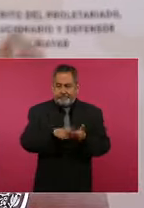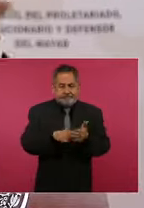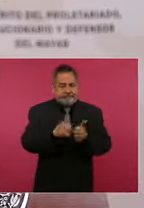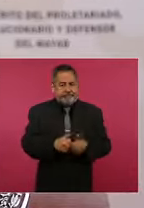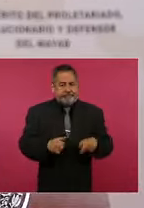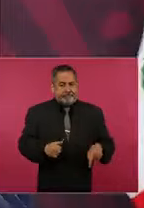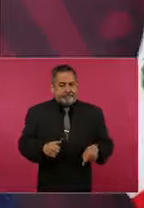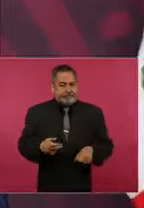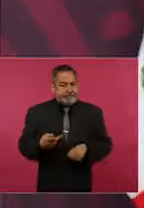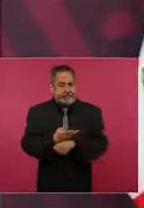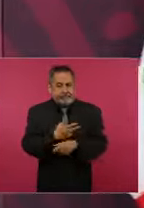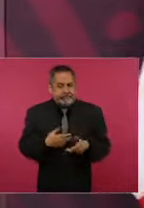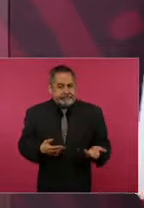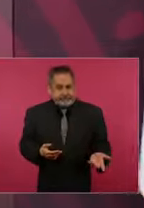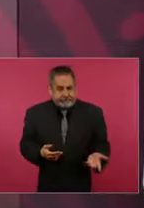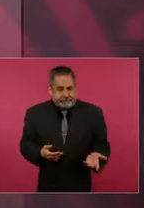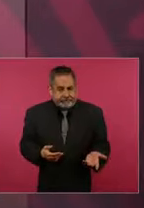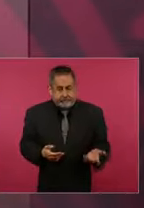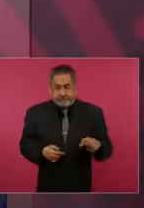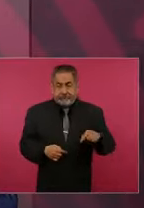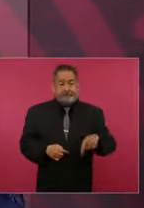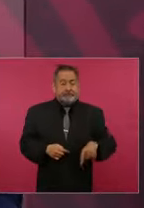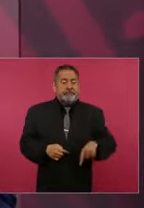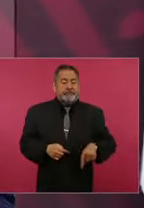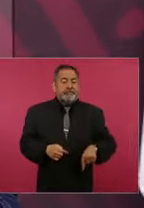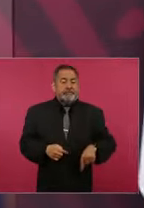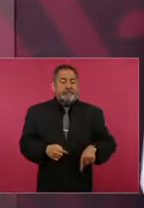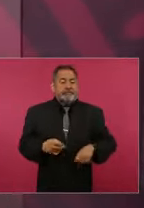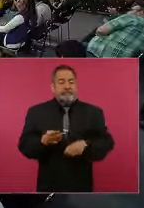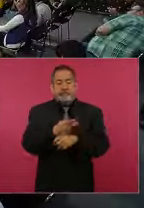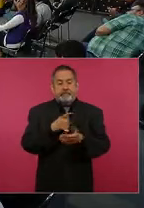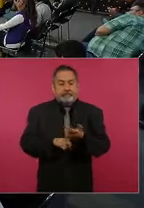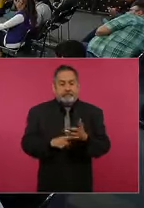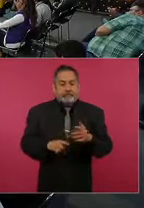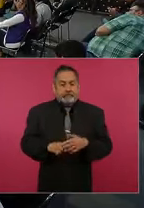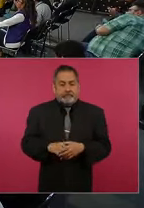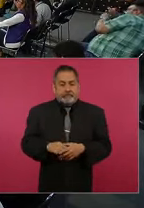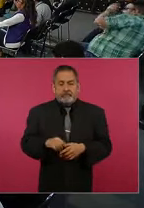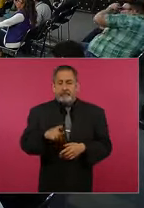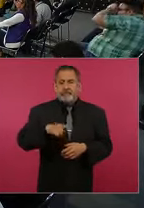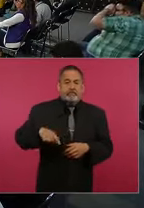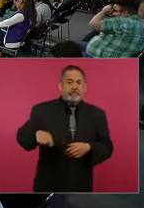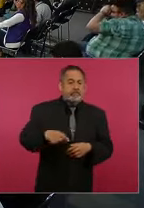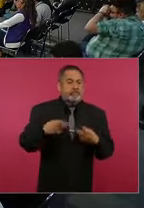Y resulta también que aquí es donde hay más clase media.